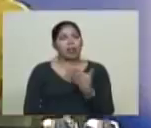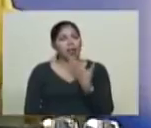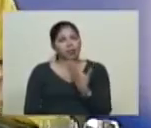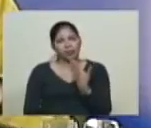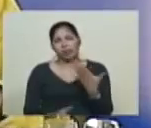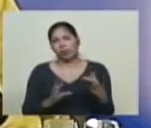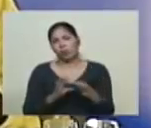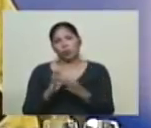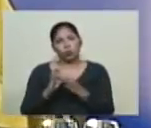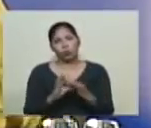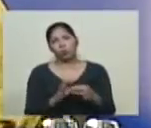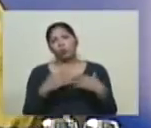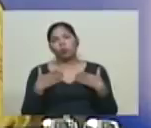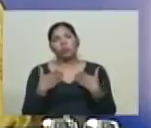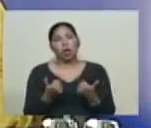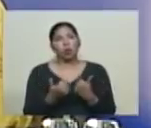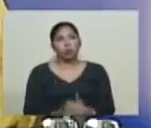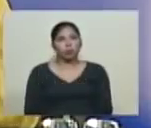salud.